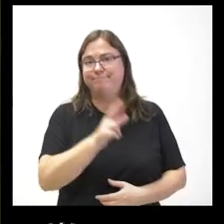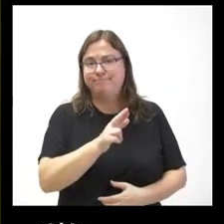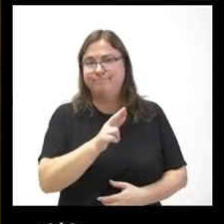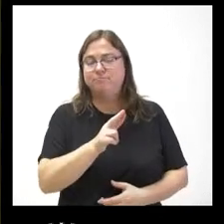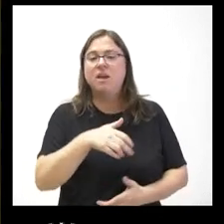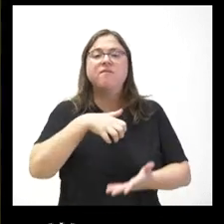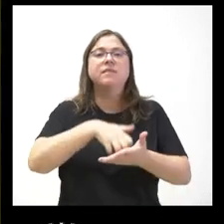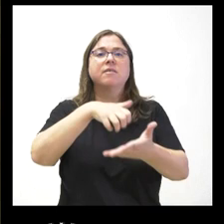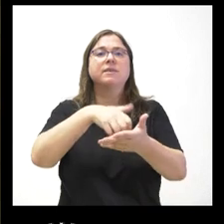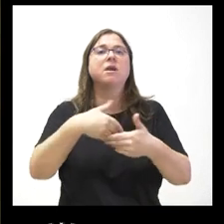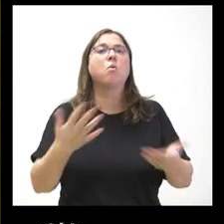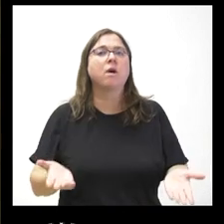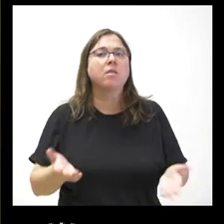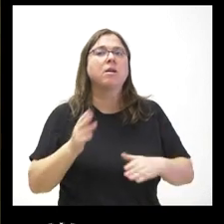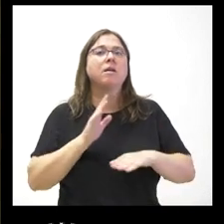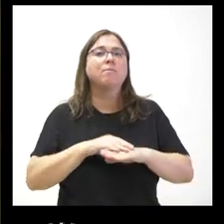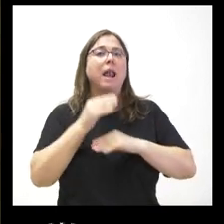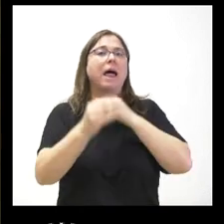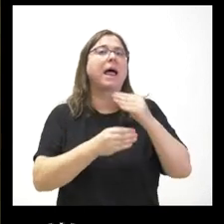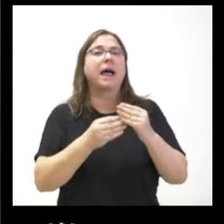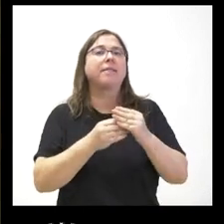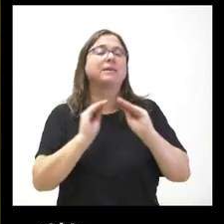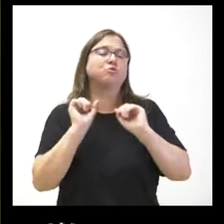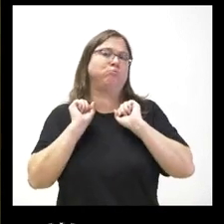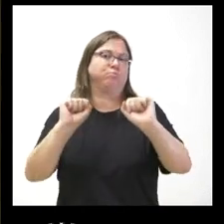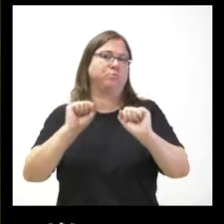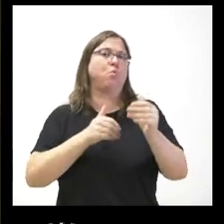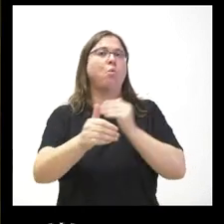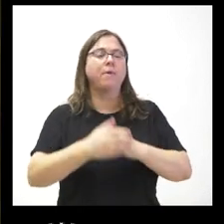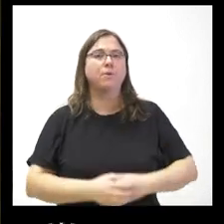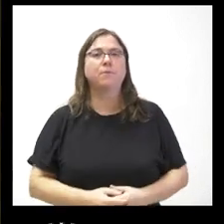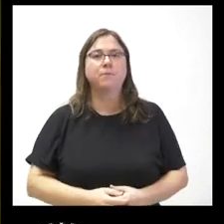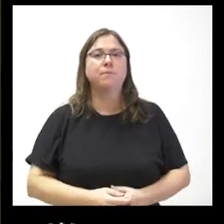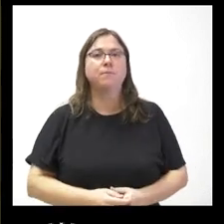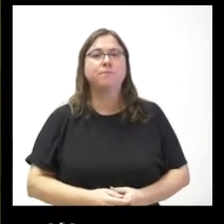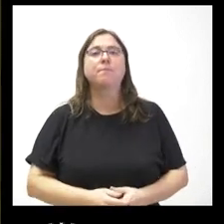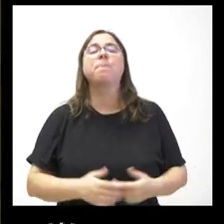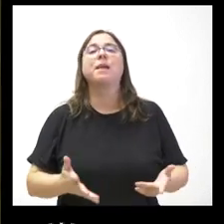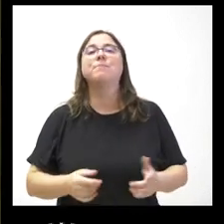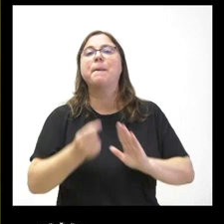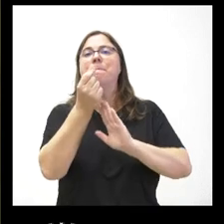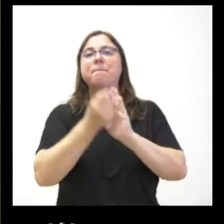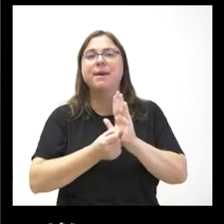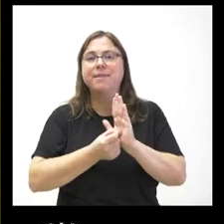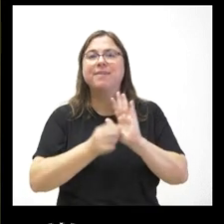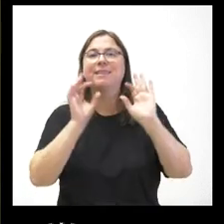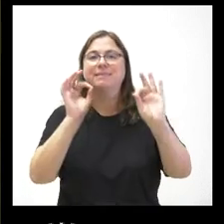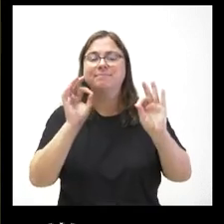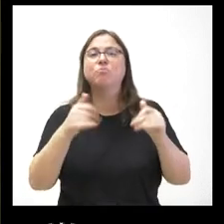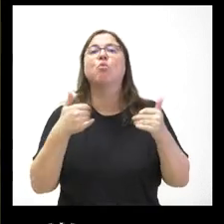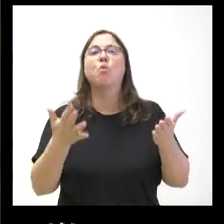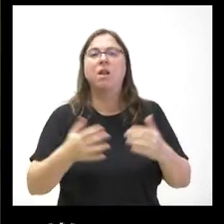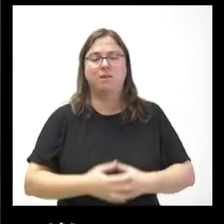calendario hay para hacer esta este blindaje y y cuá con Qué medidas concreta se va a poder